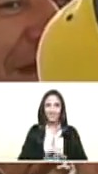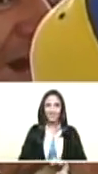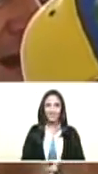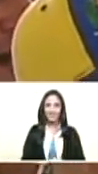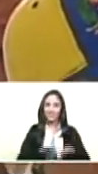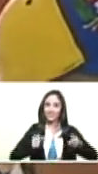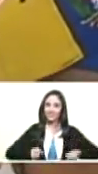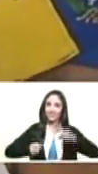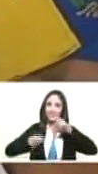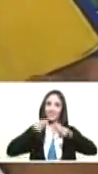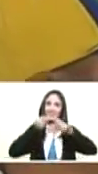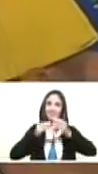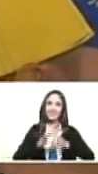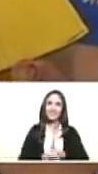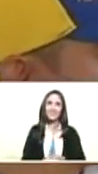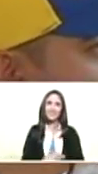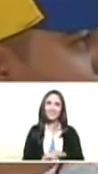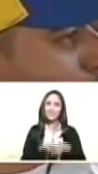cumpleaños los plan,